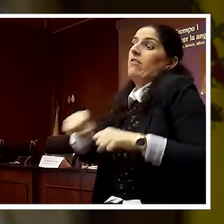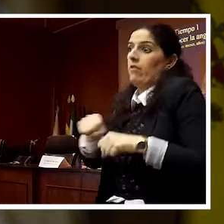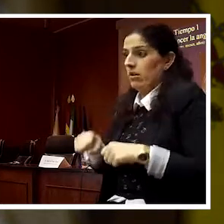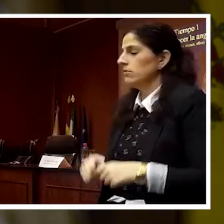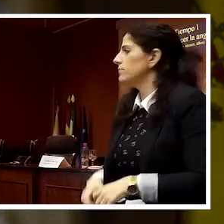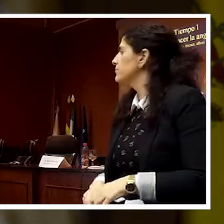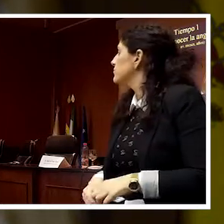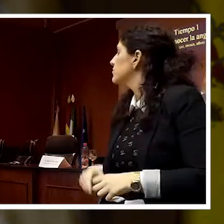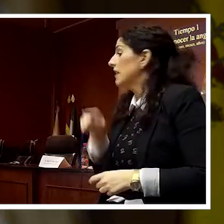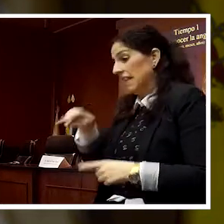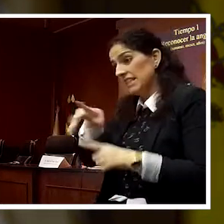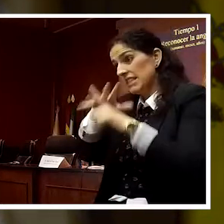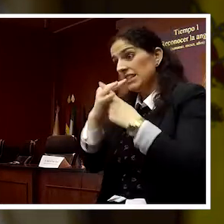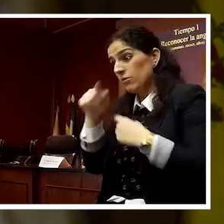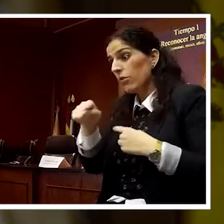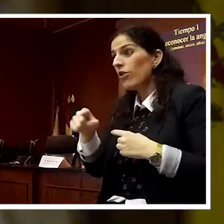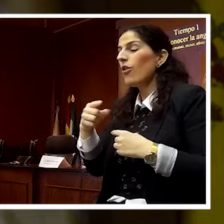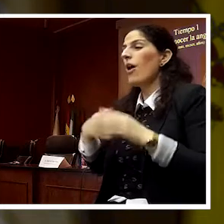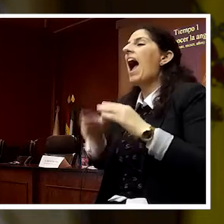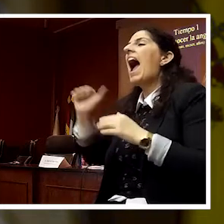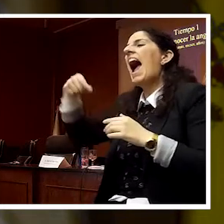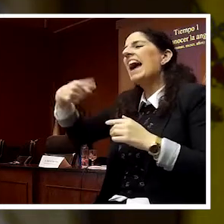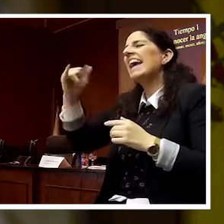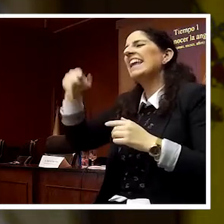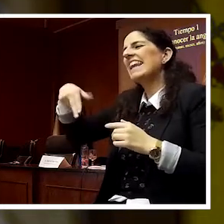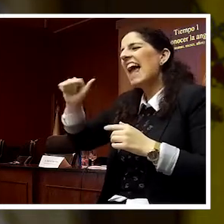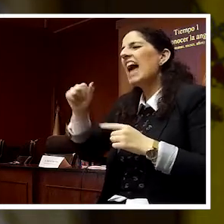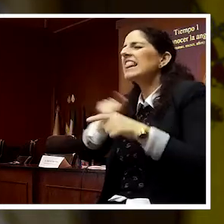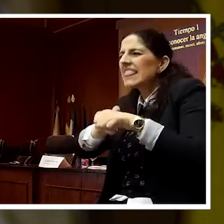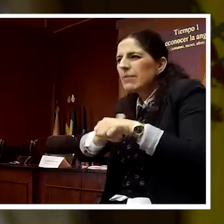En esta situación de angina típica, pues